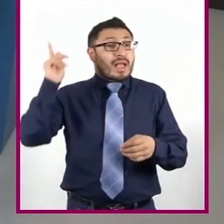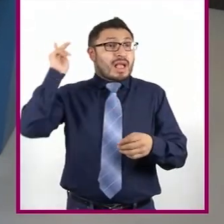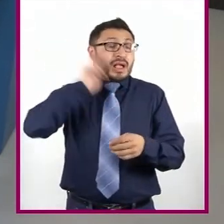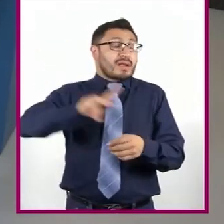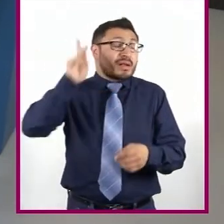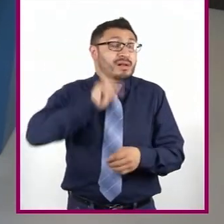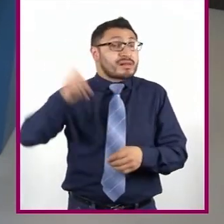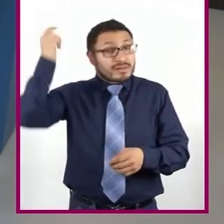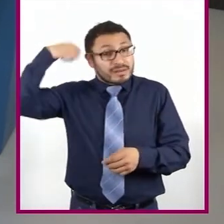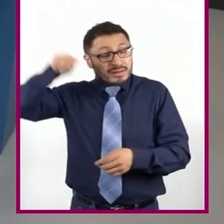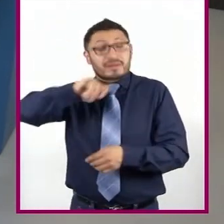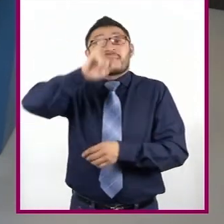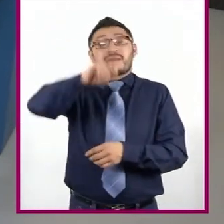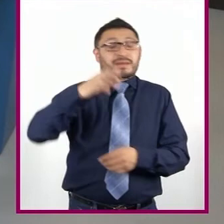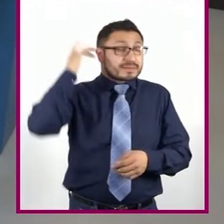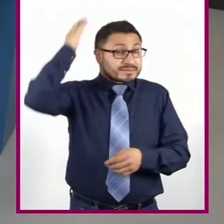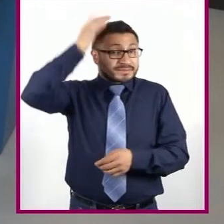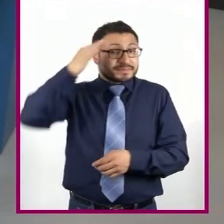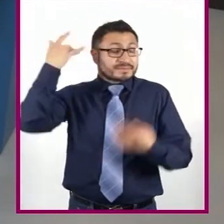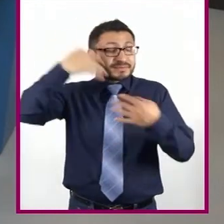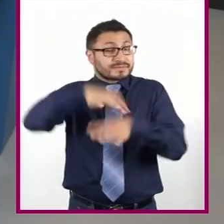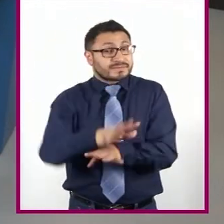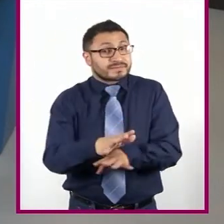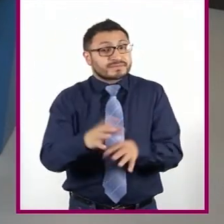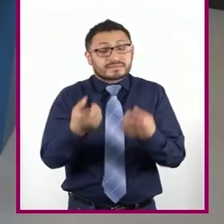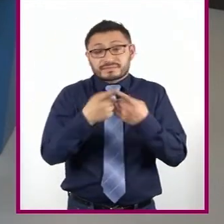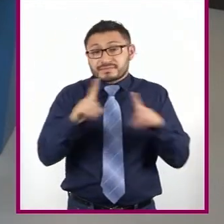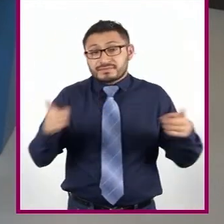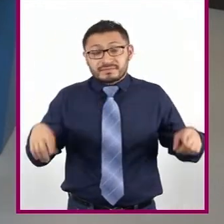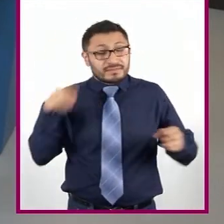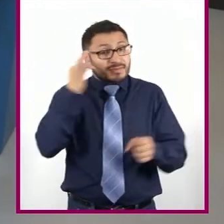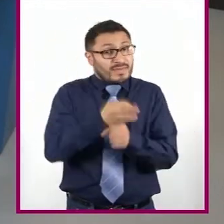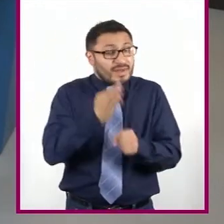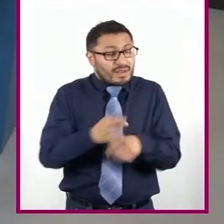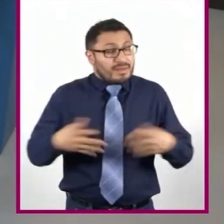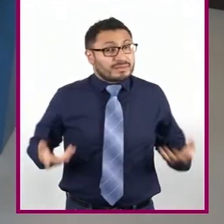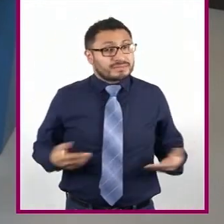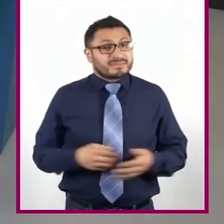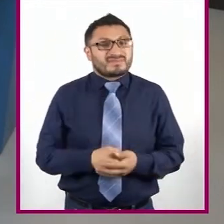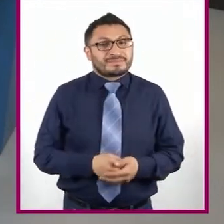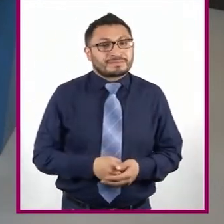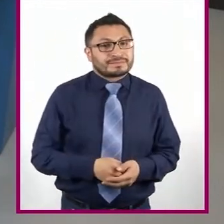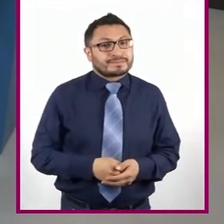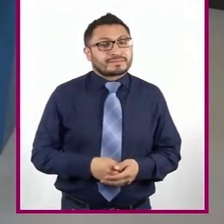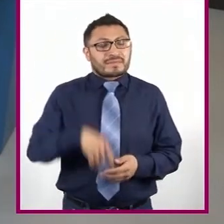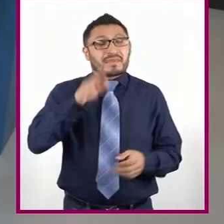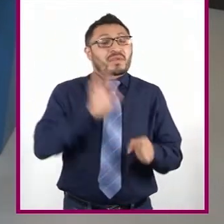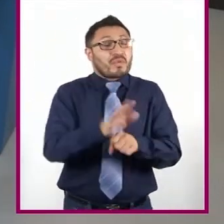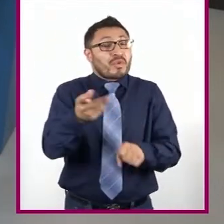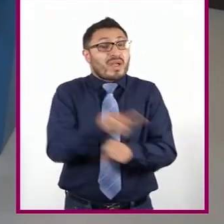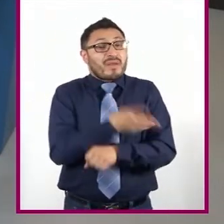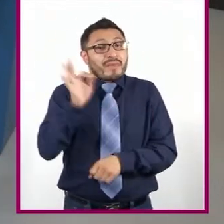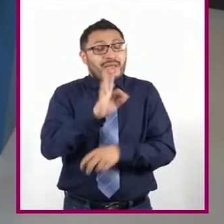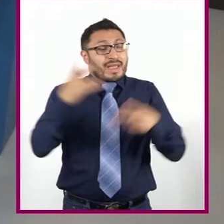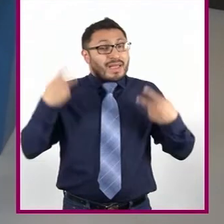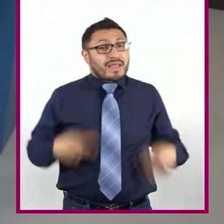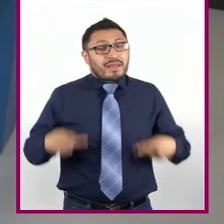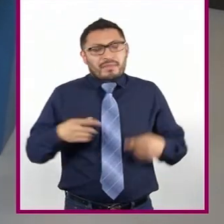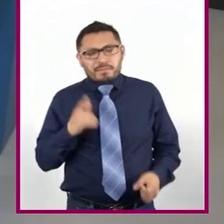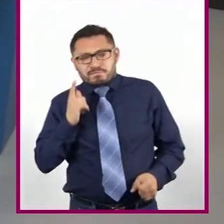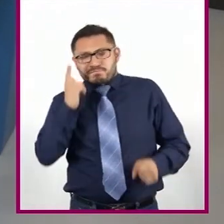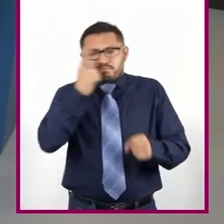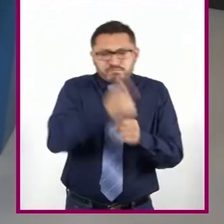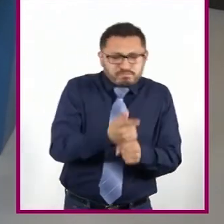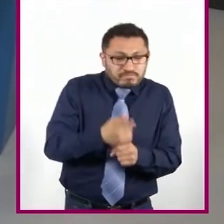Eduardo. Reflexionemos acerca de lo desarrollado hasta este momento. ¿Qué sucede si una persona calcula